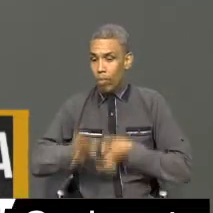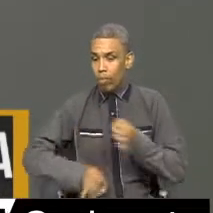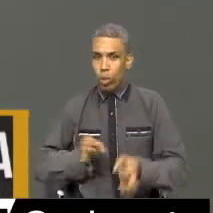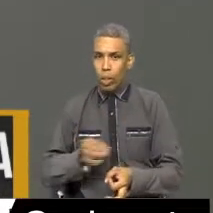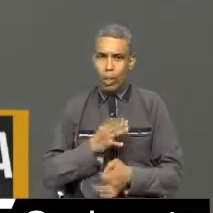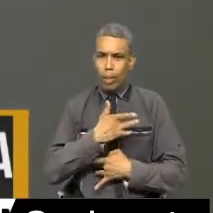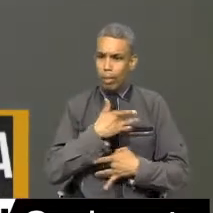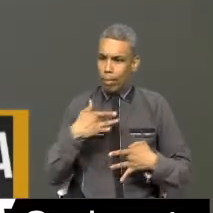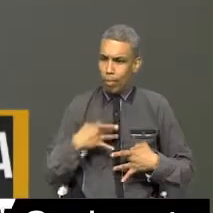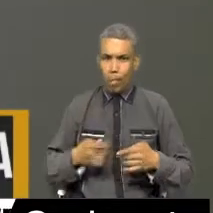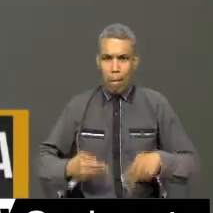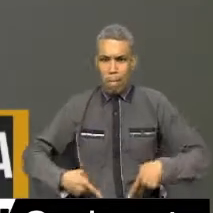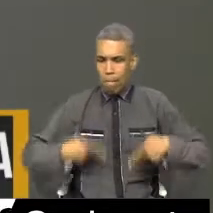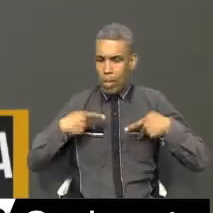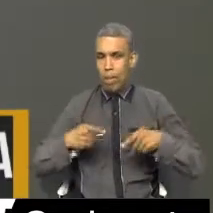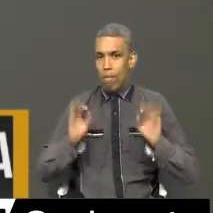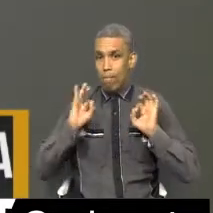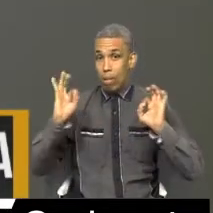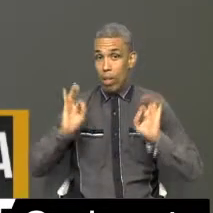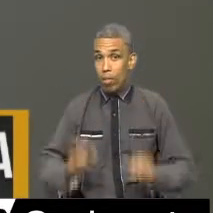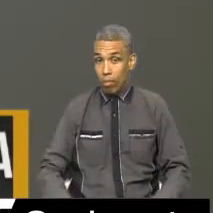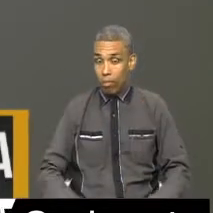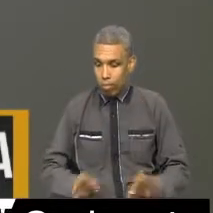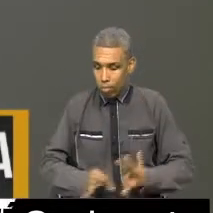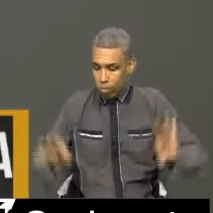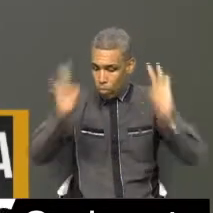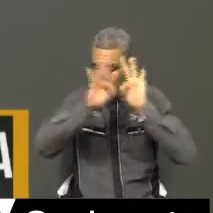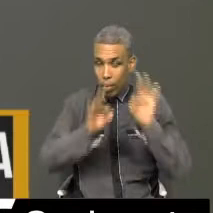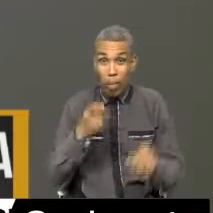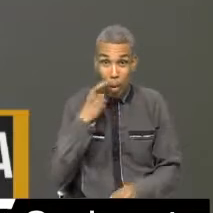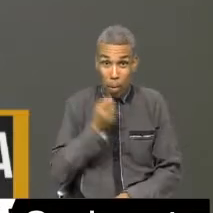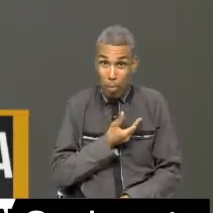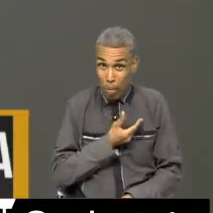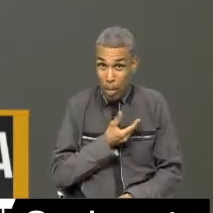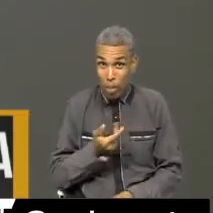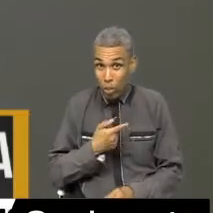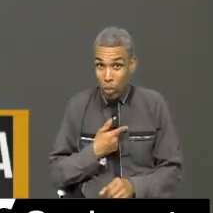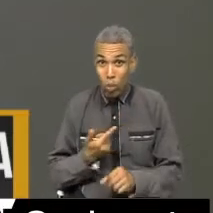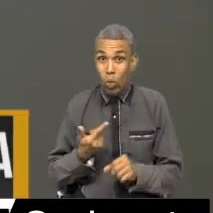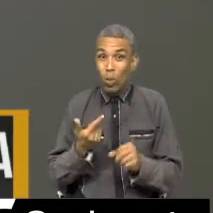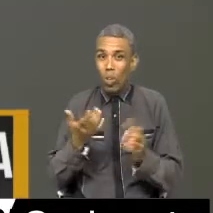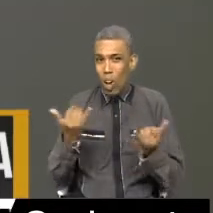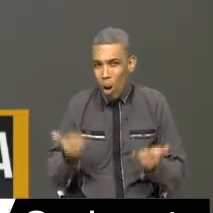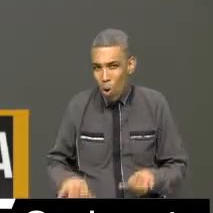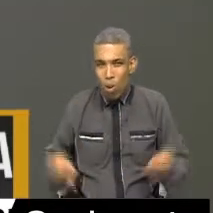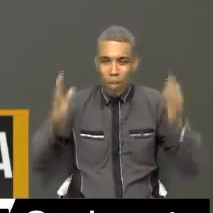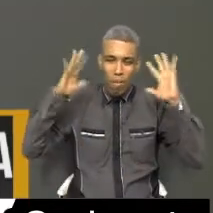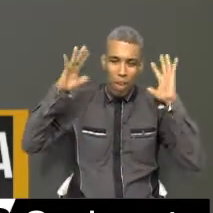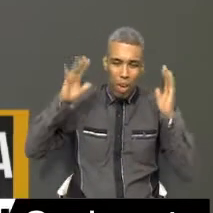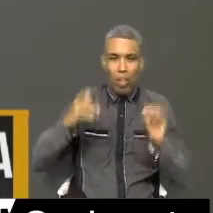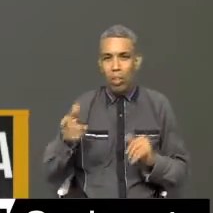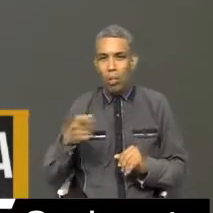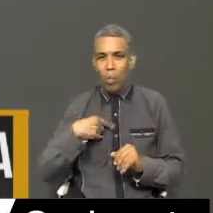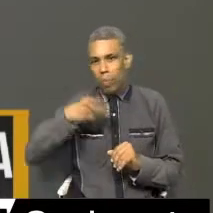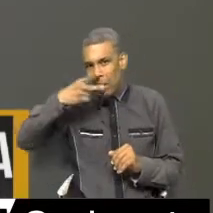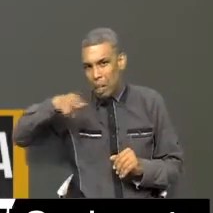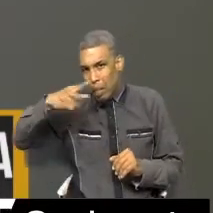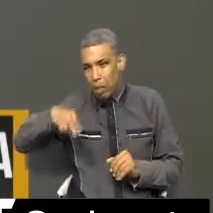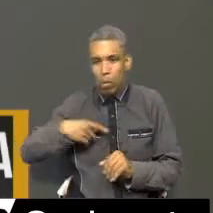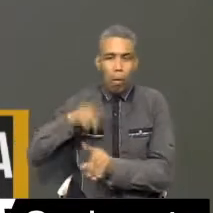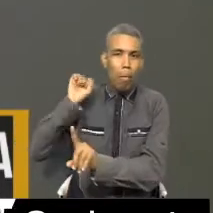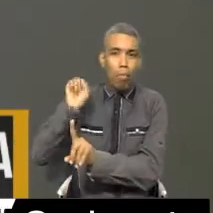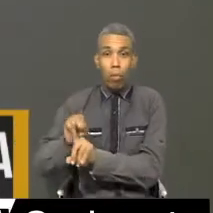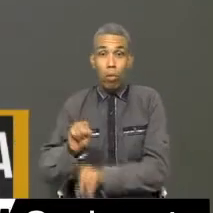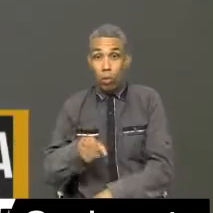su bienestar y obviamente su vida. Entonces el llamado a los padres para que tengan todo el control, toda la observación de sus hijos